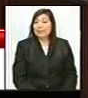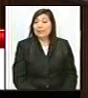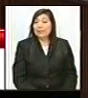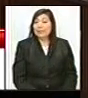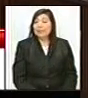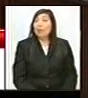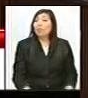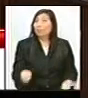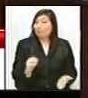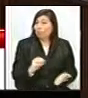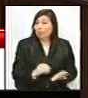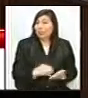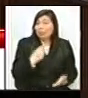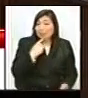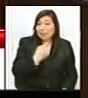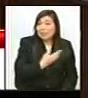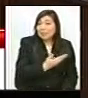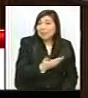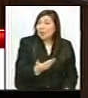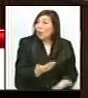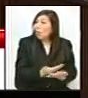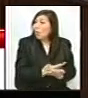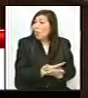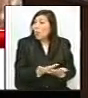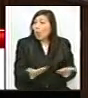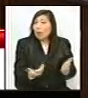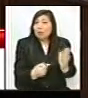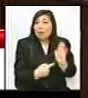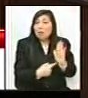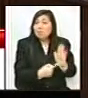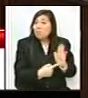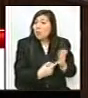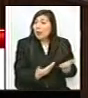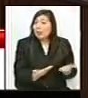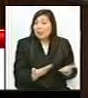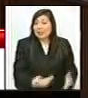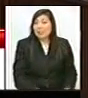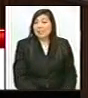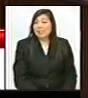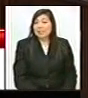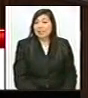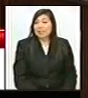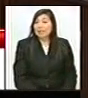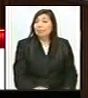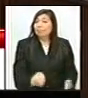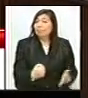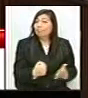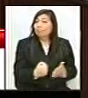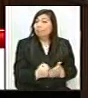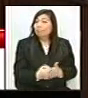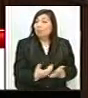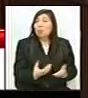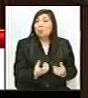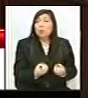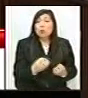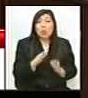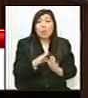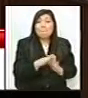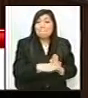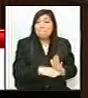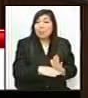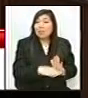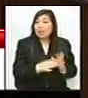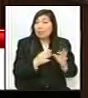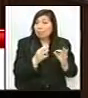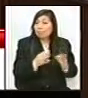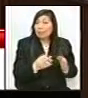Y nuevamente, si no existen indicios reveladores de este delito imputado, mucho menos existe